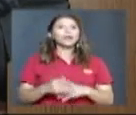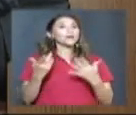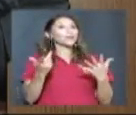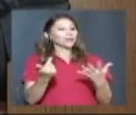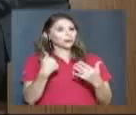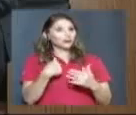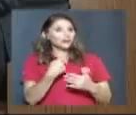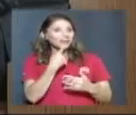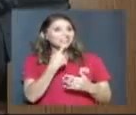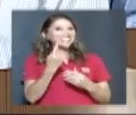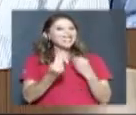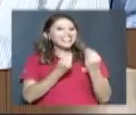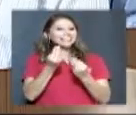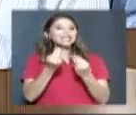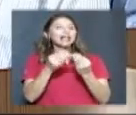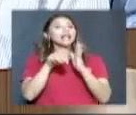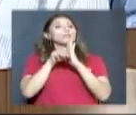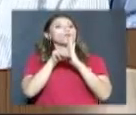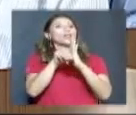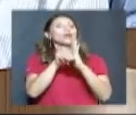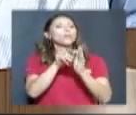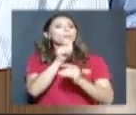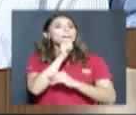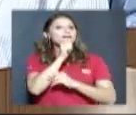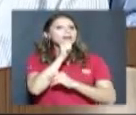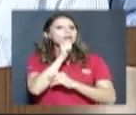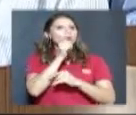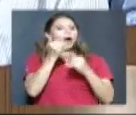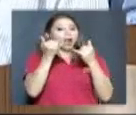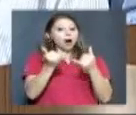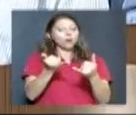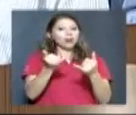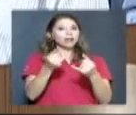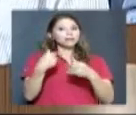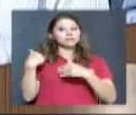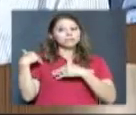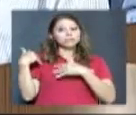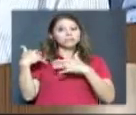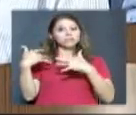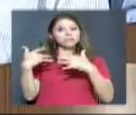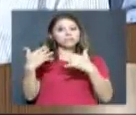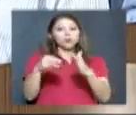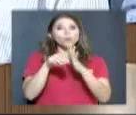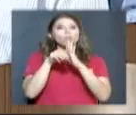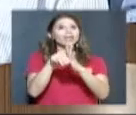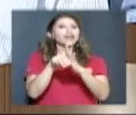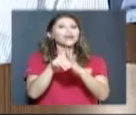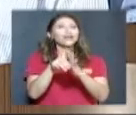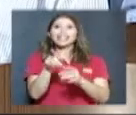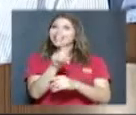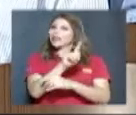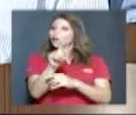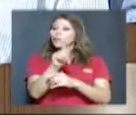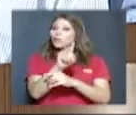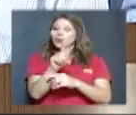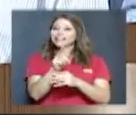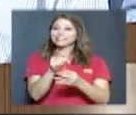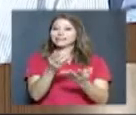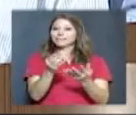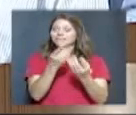privado nos ha llevado a hoy a un modelo que tenemos hoy todavía, después de muchos años, que yo creo que es poco democrático en la forma como